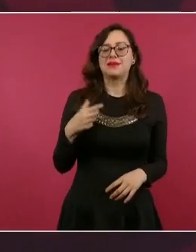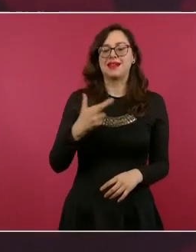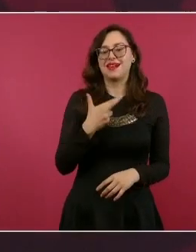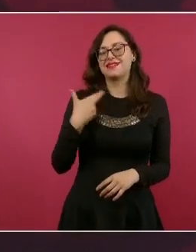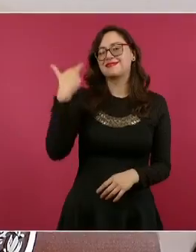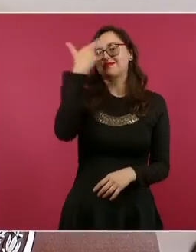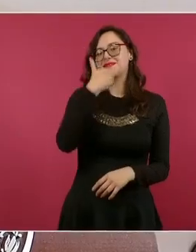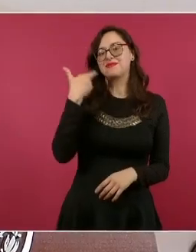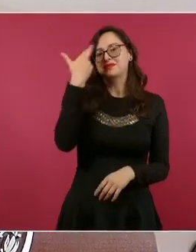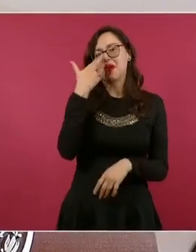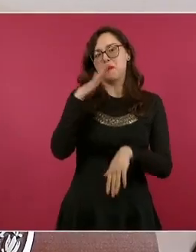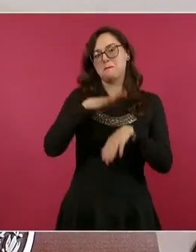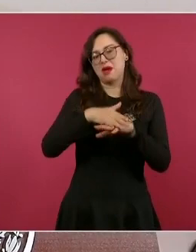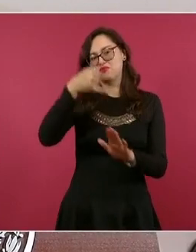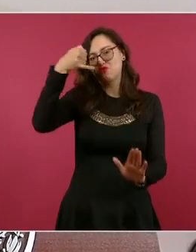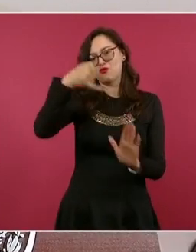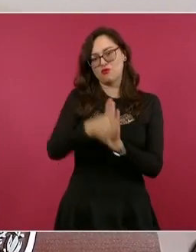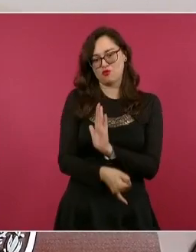hay